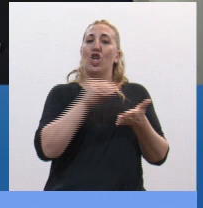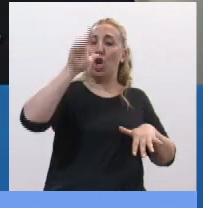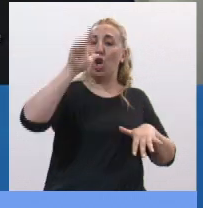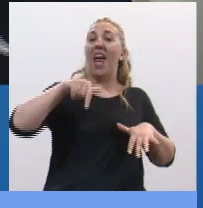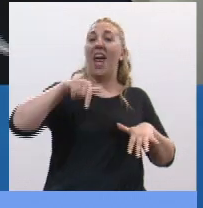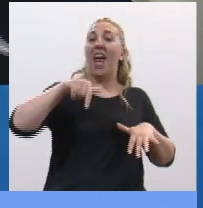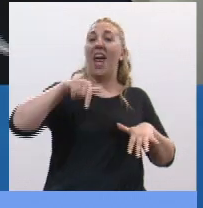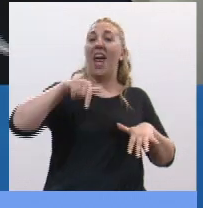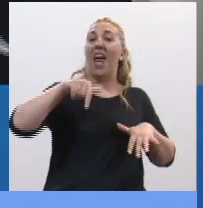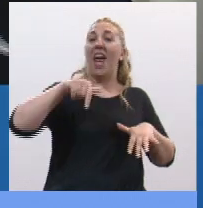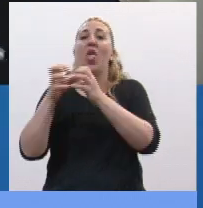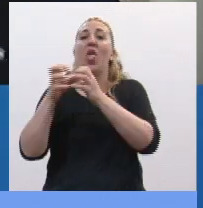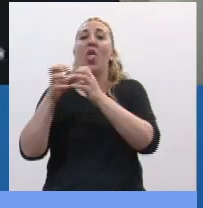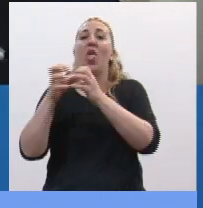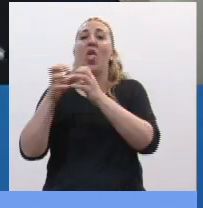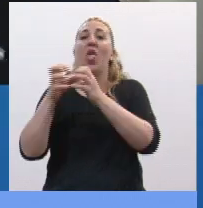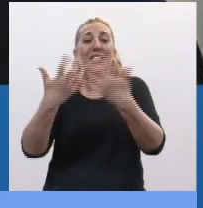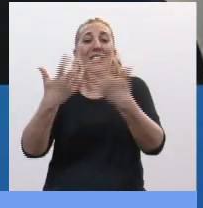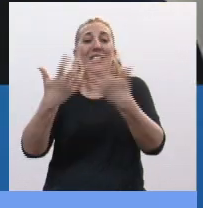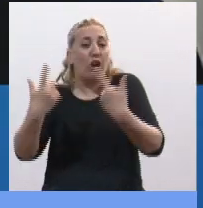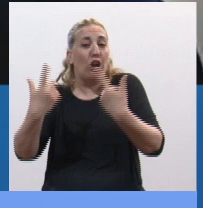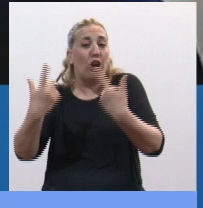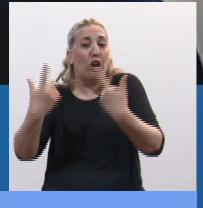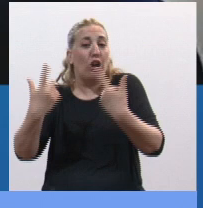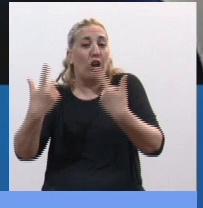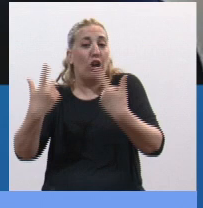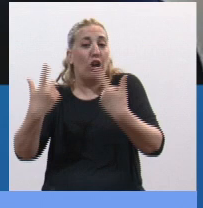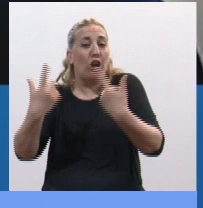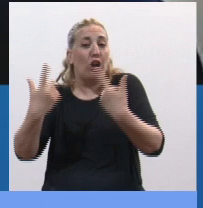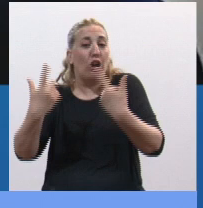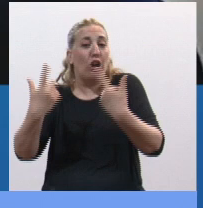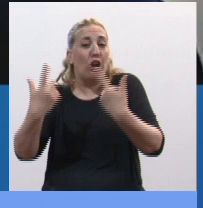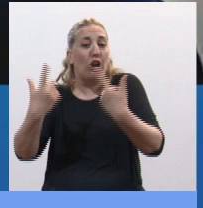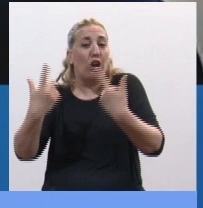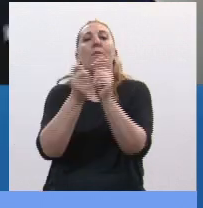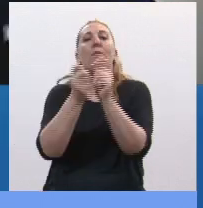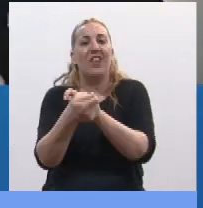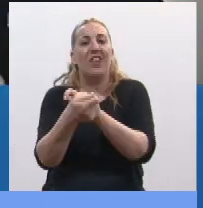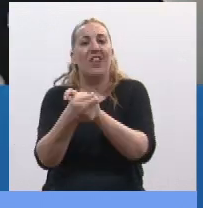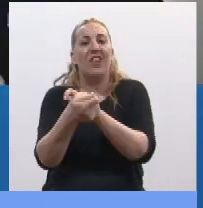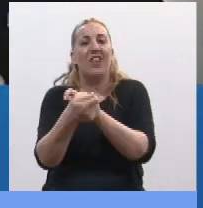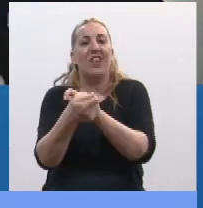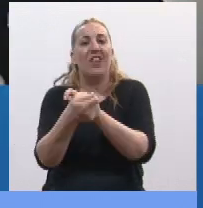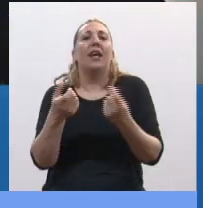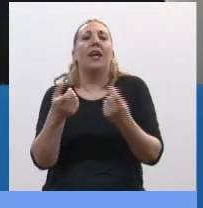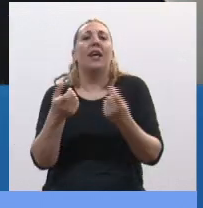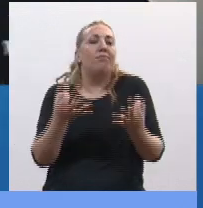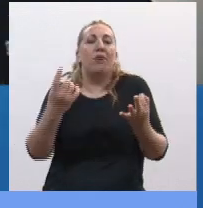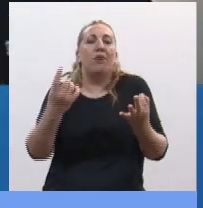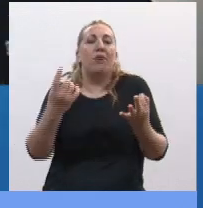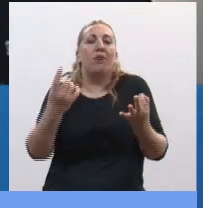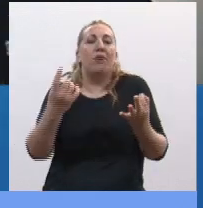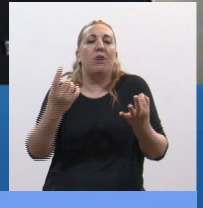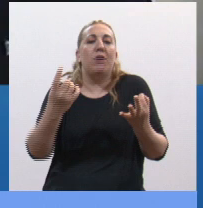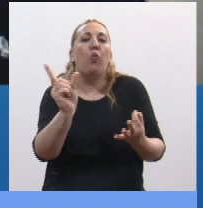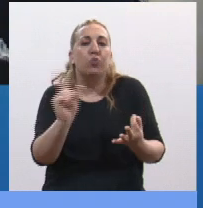en el debate de esos proyectos de los senadores de la oposición hagamos nuestras propuestas de modificaciones, que no les gustaría a